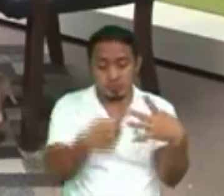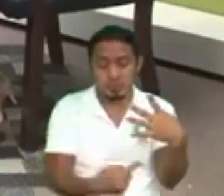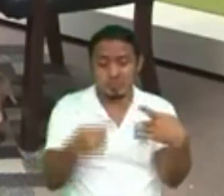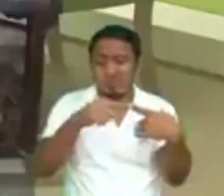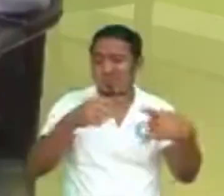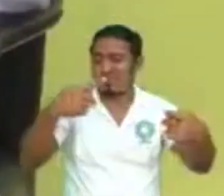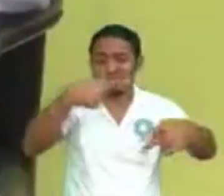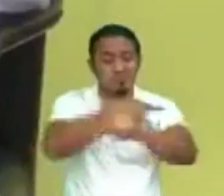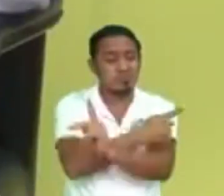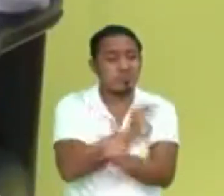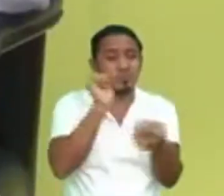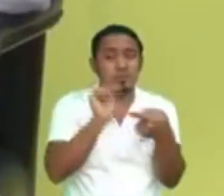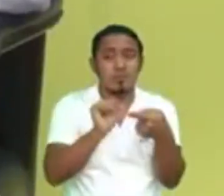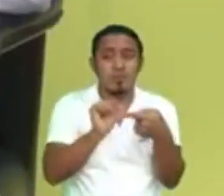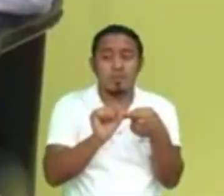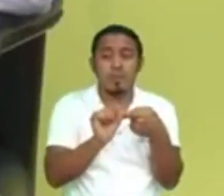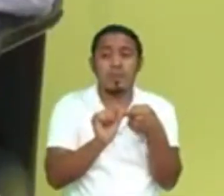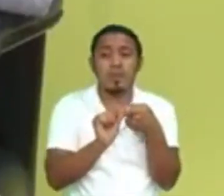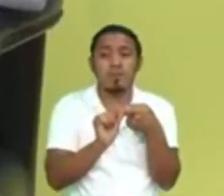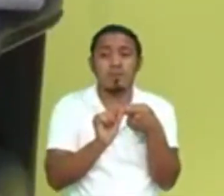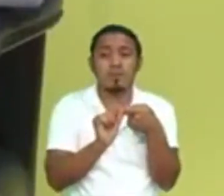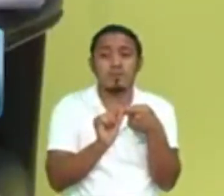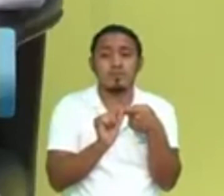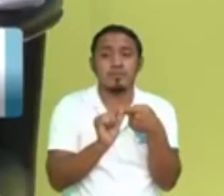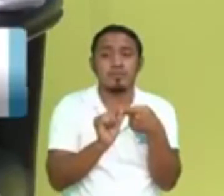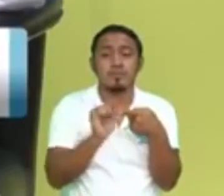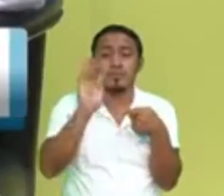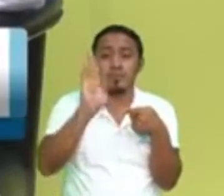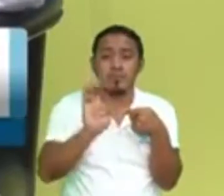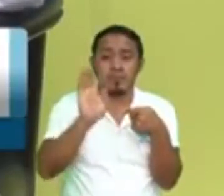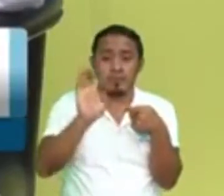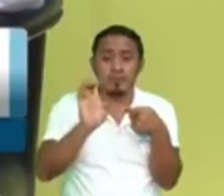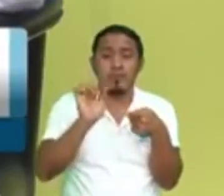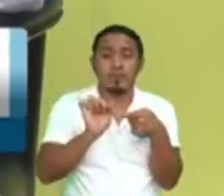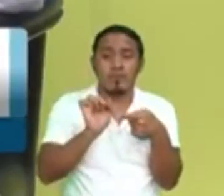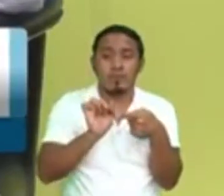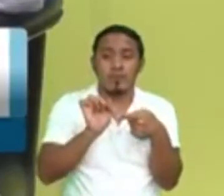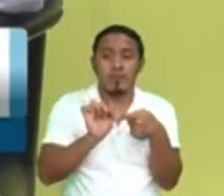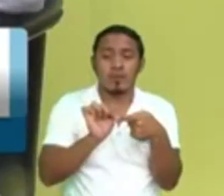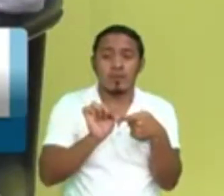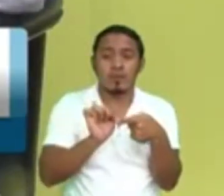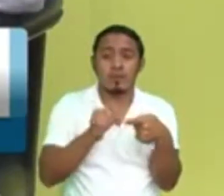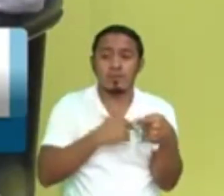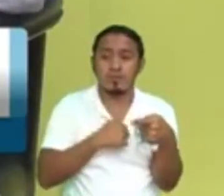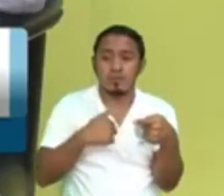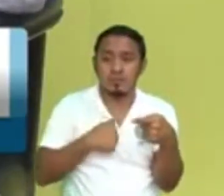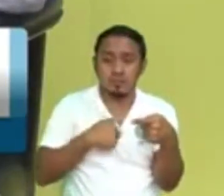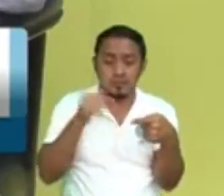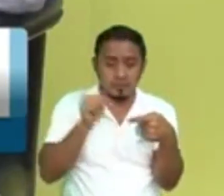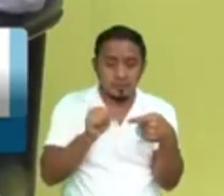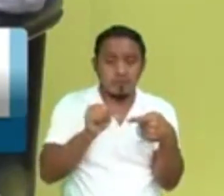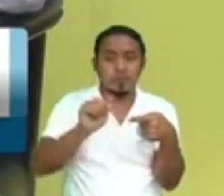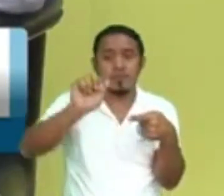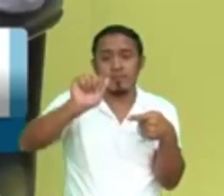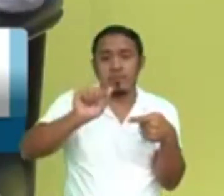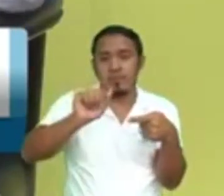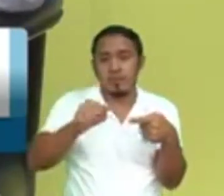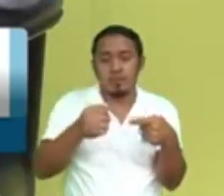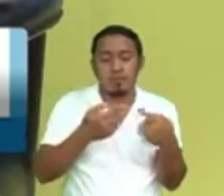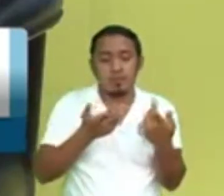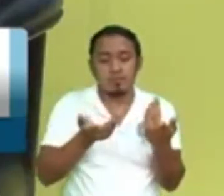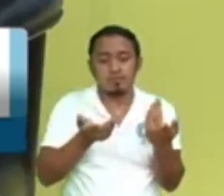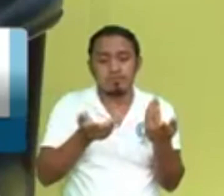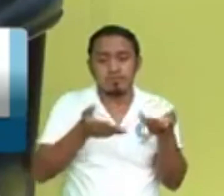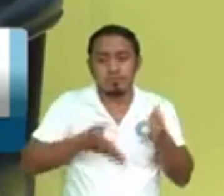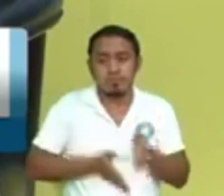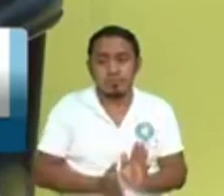4 trastornos. ¿Por qué? Porque el bebé, ¿verdad? El feto va a desarrollar desde un síndrome de abstinencia al nacer